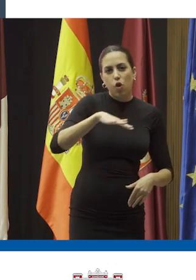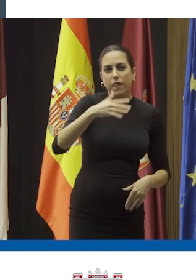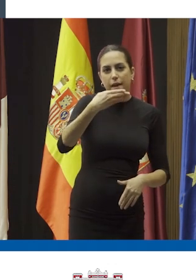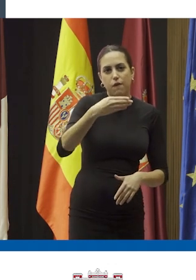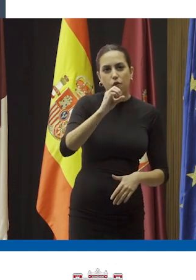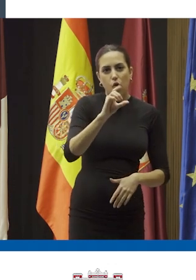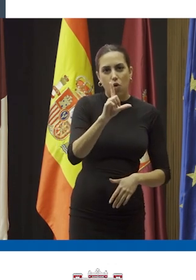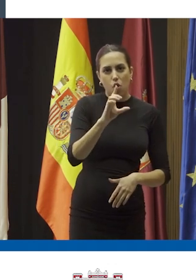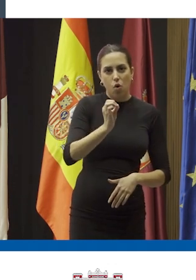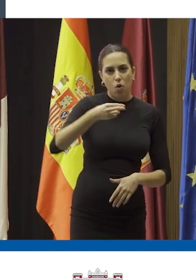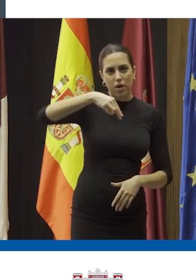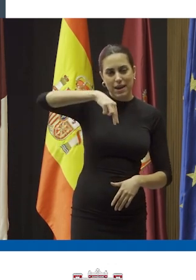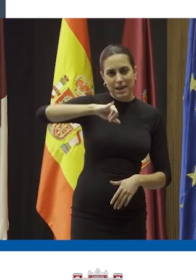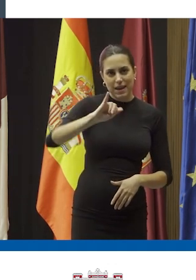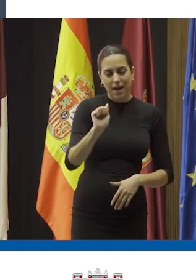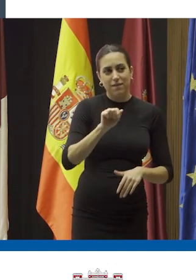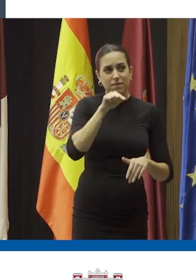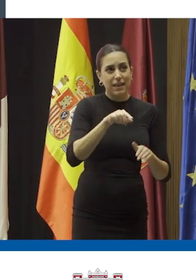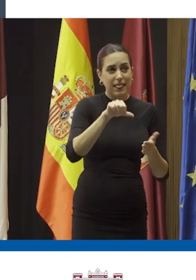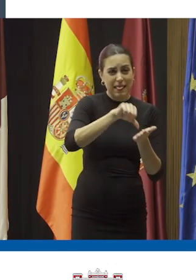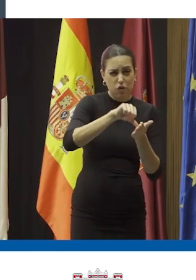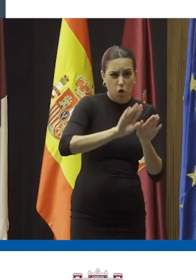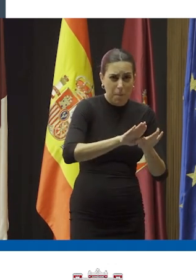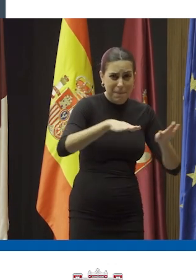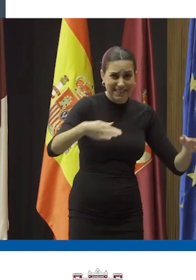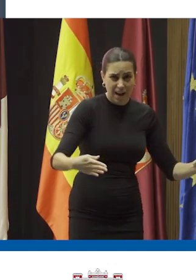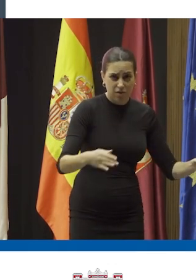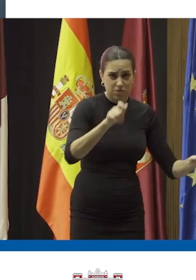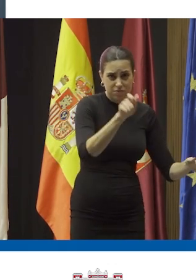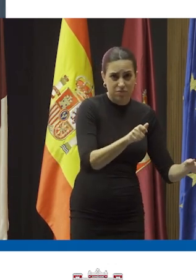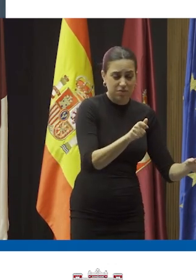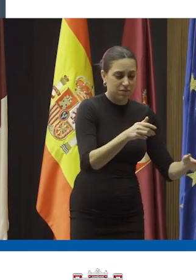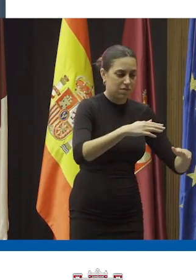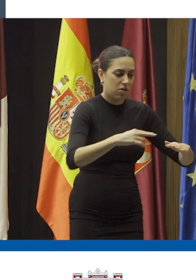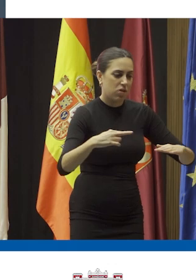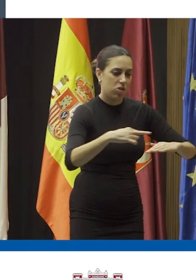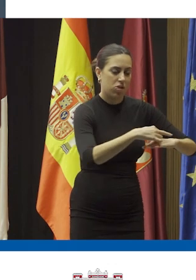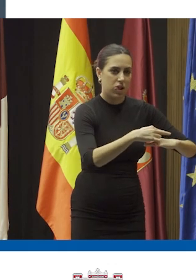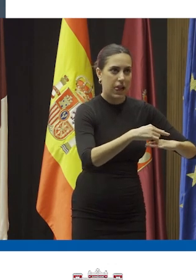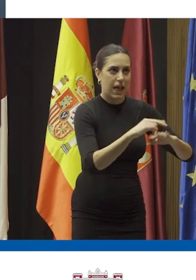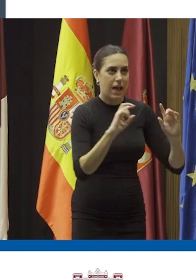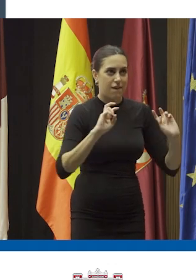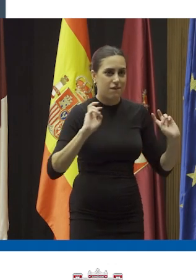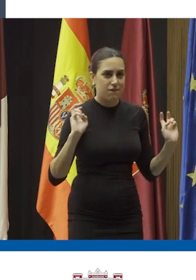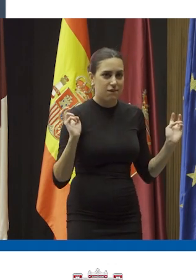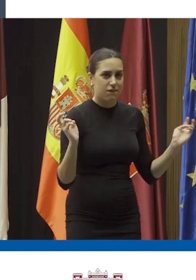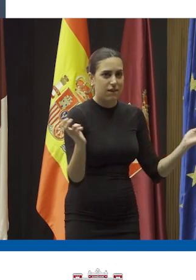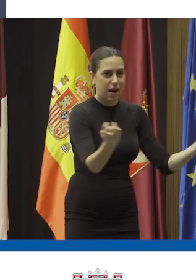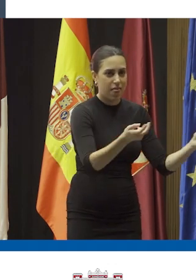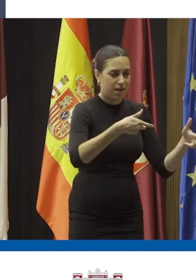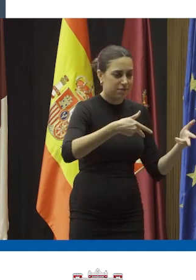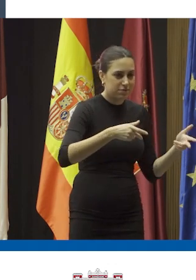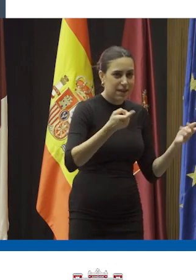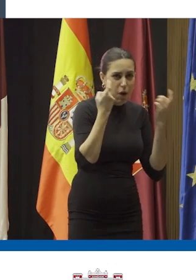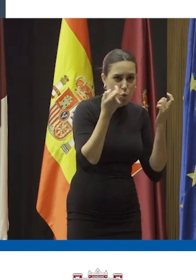está la mesa de disección del cadáver y alrededor, pues todos los bancos, la bancada, de donde los alumnos